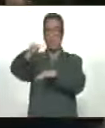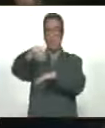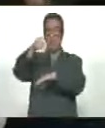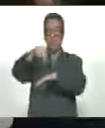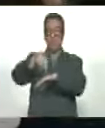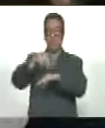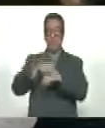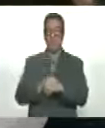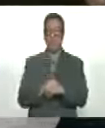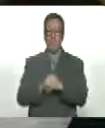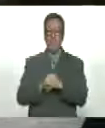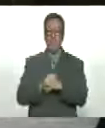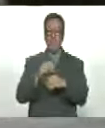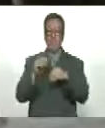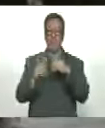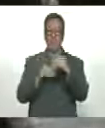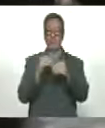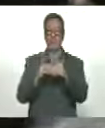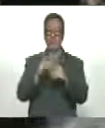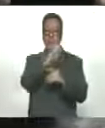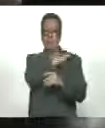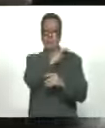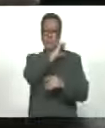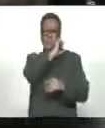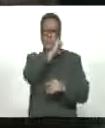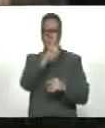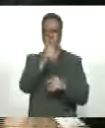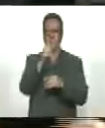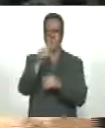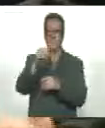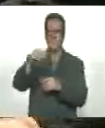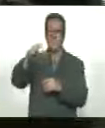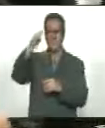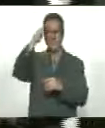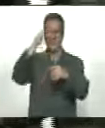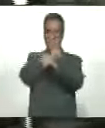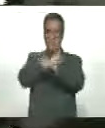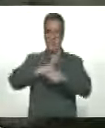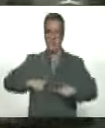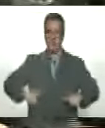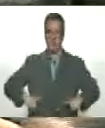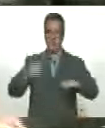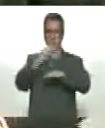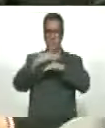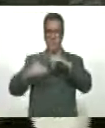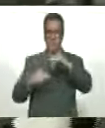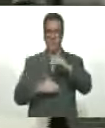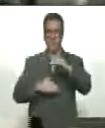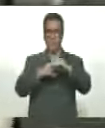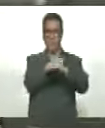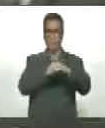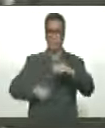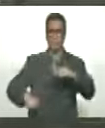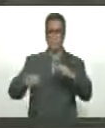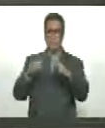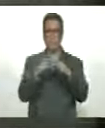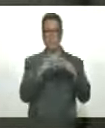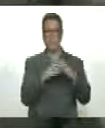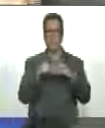Nacional, por el general en jefe Vladimir Padrino López, vicepresidente sectorial de